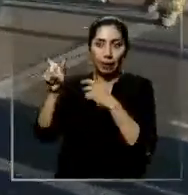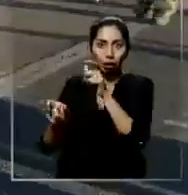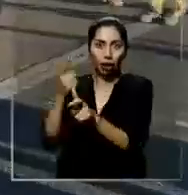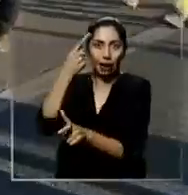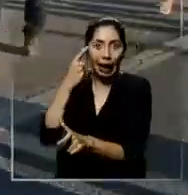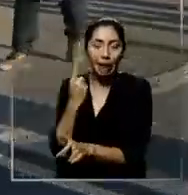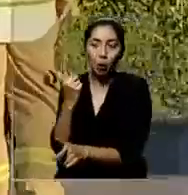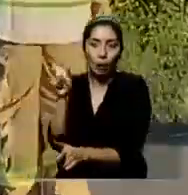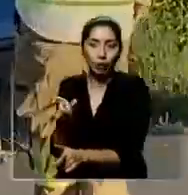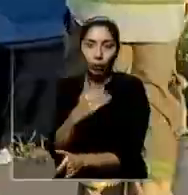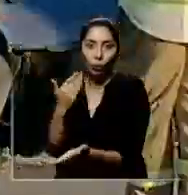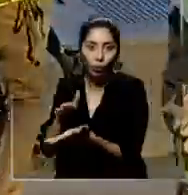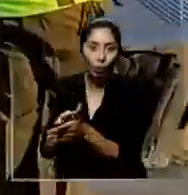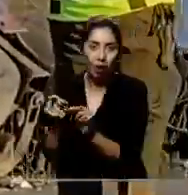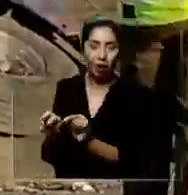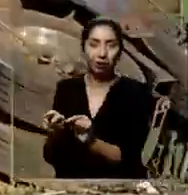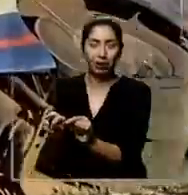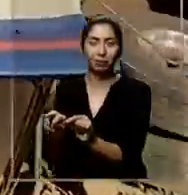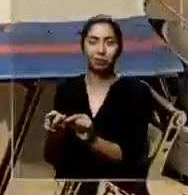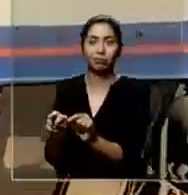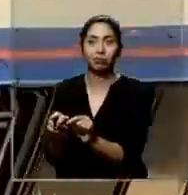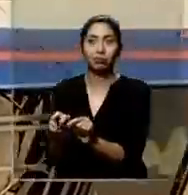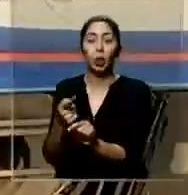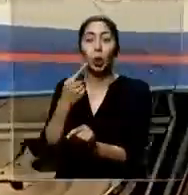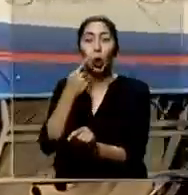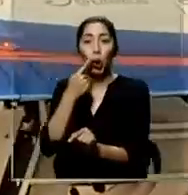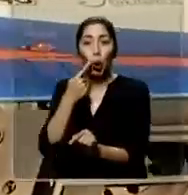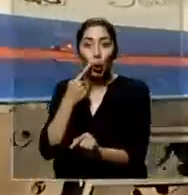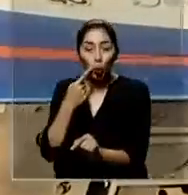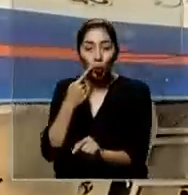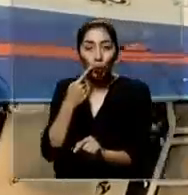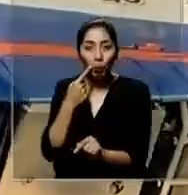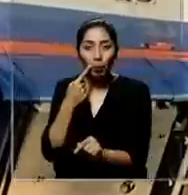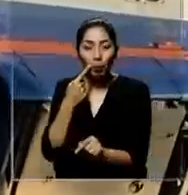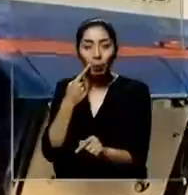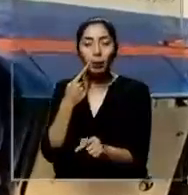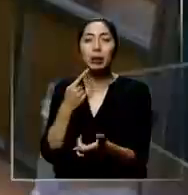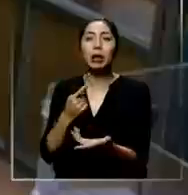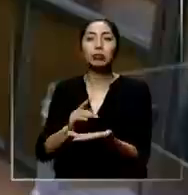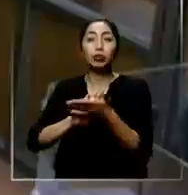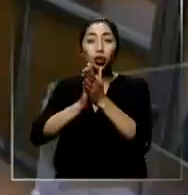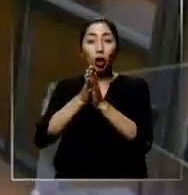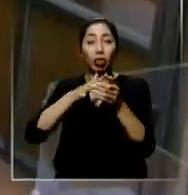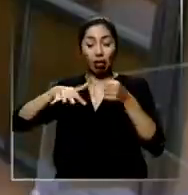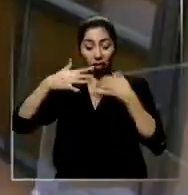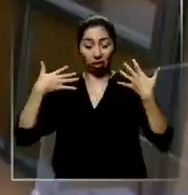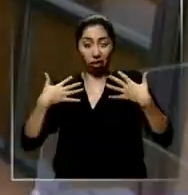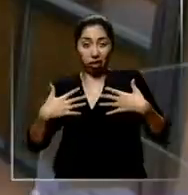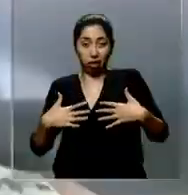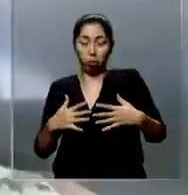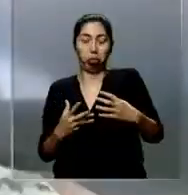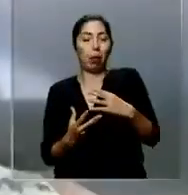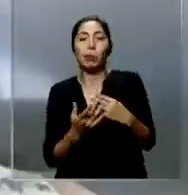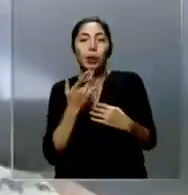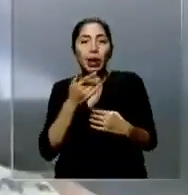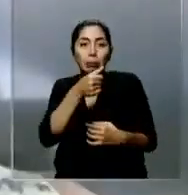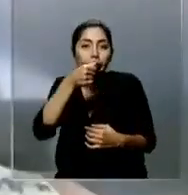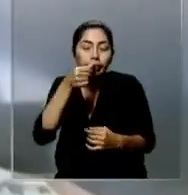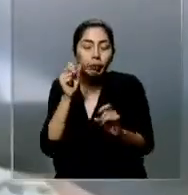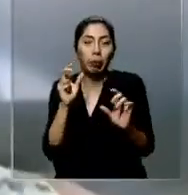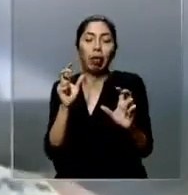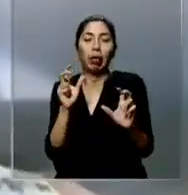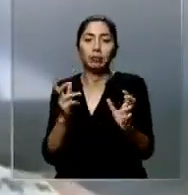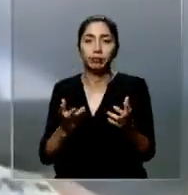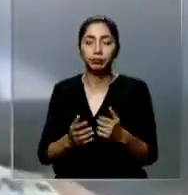La fiscalía expuso que el imputado mantenía sus capacidades psicomotoras, perceptivas y reactivas disminuidas. El magistrado del Ministerio Público va